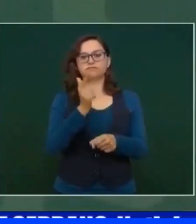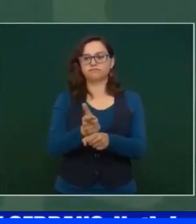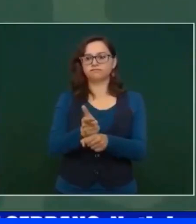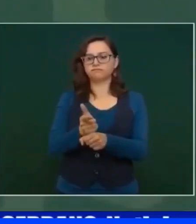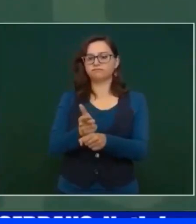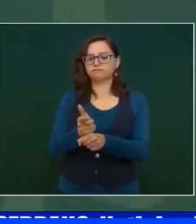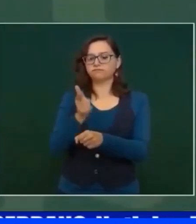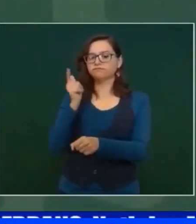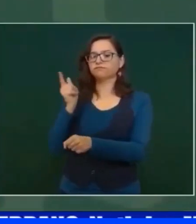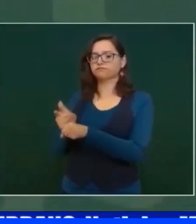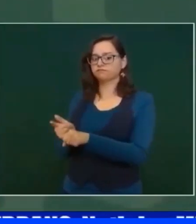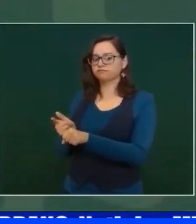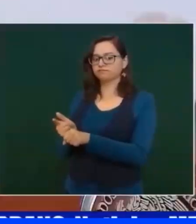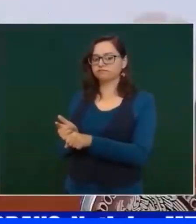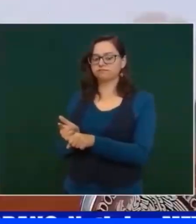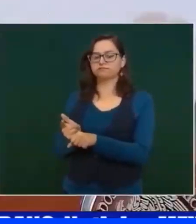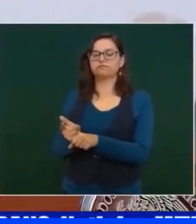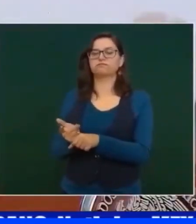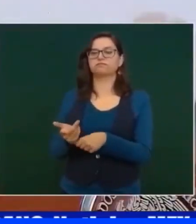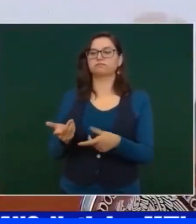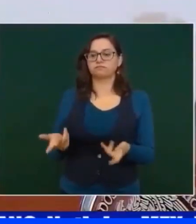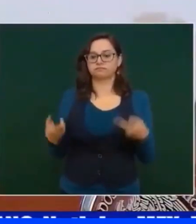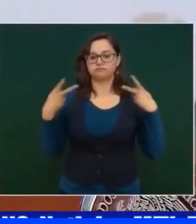más participativa,